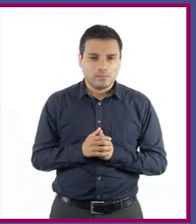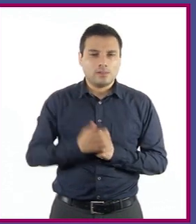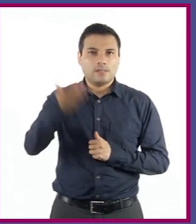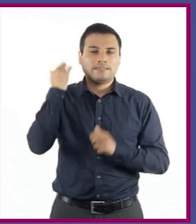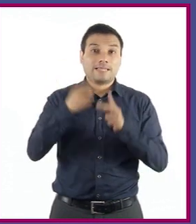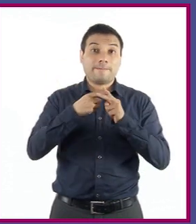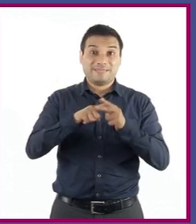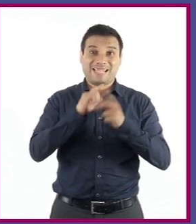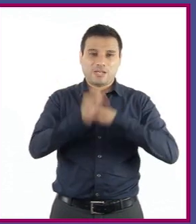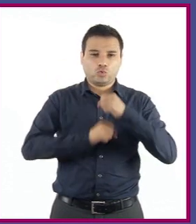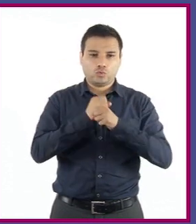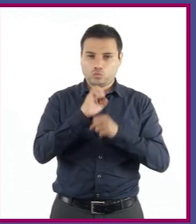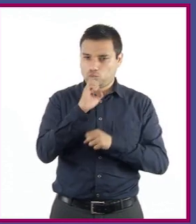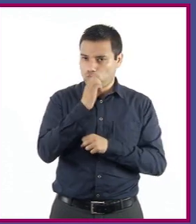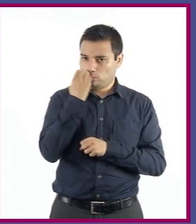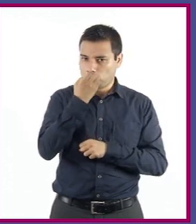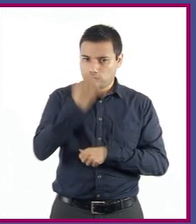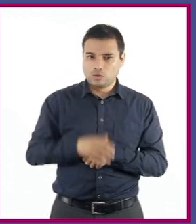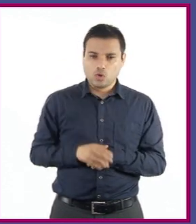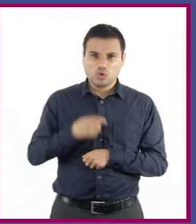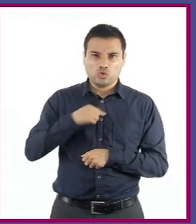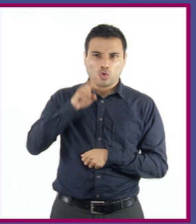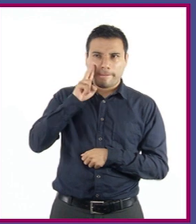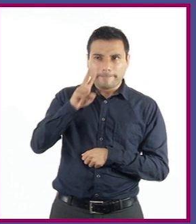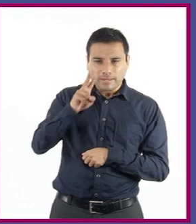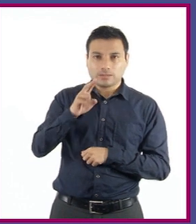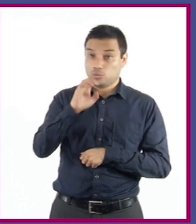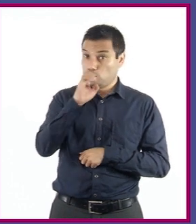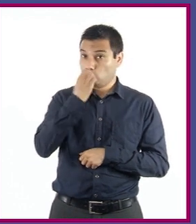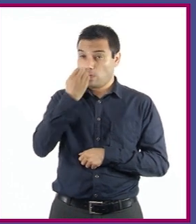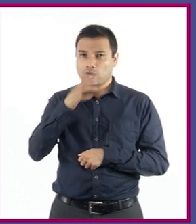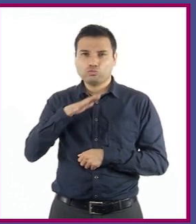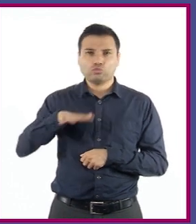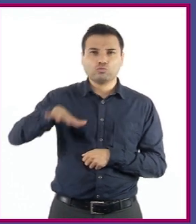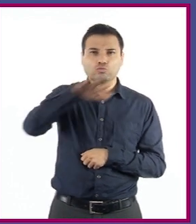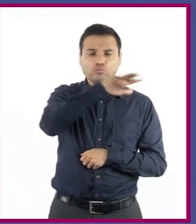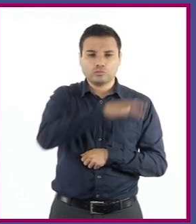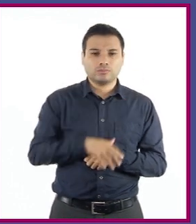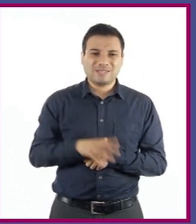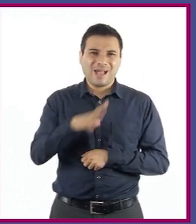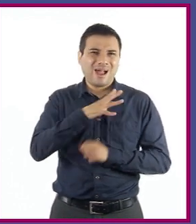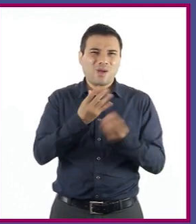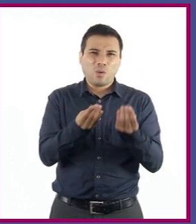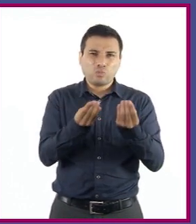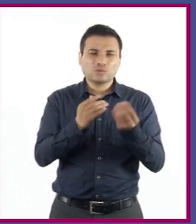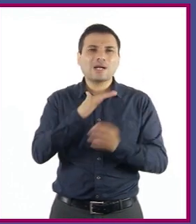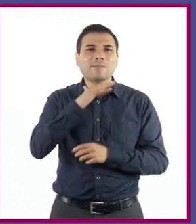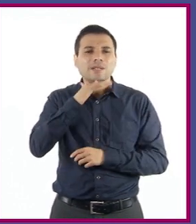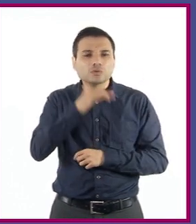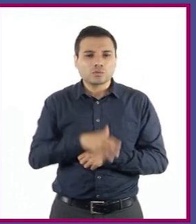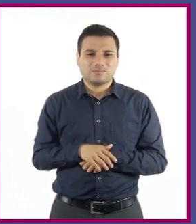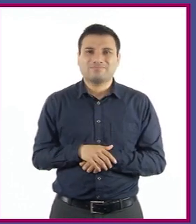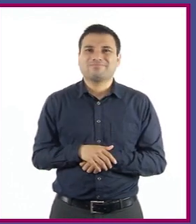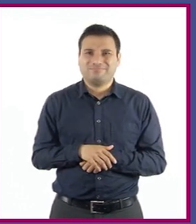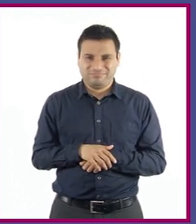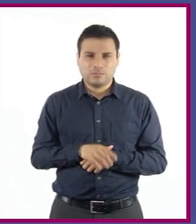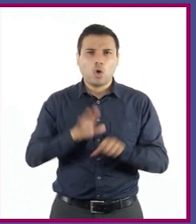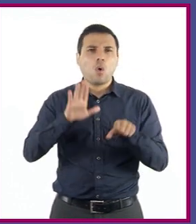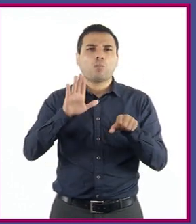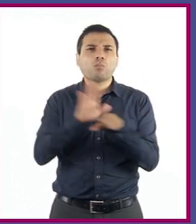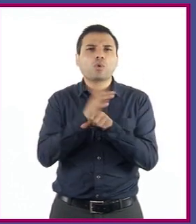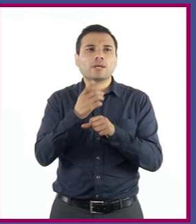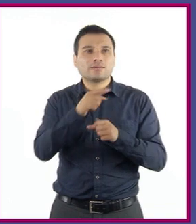escolar hemos percibido que alrededor de las instalaciones se ha acumulado basura proveniente de las